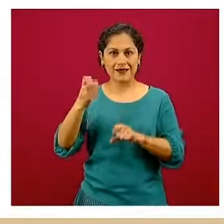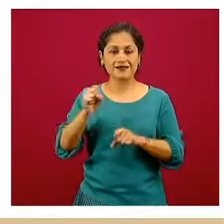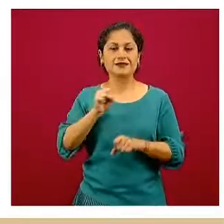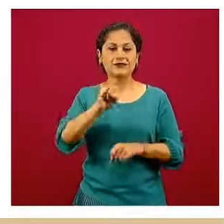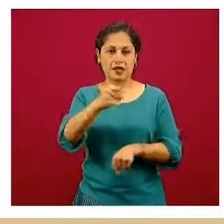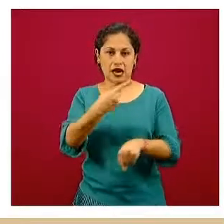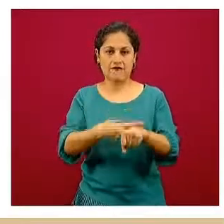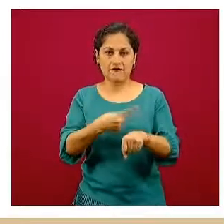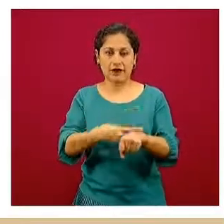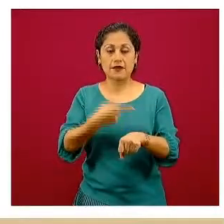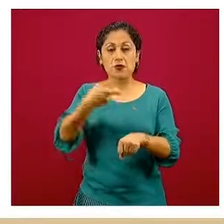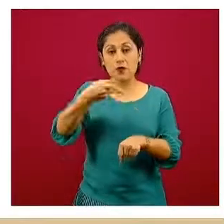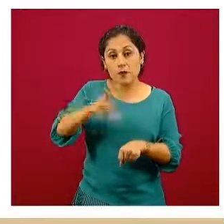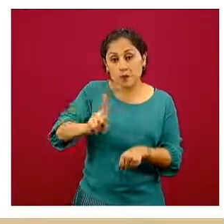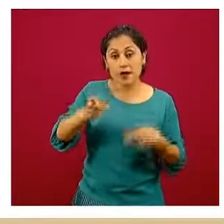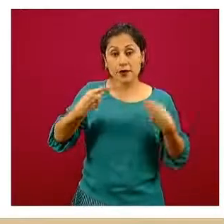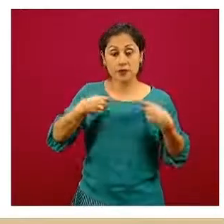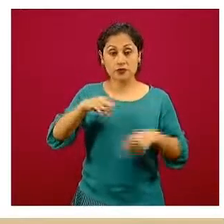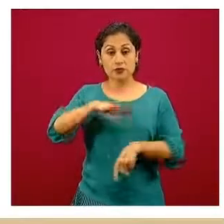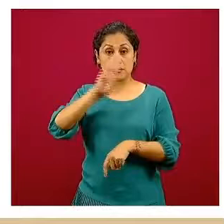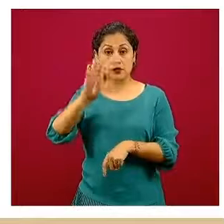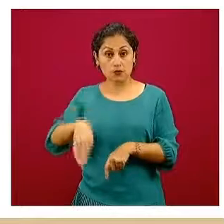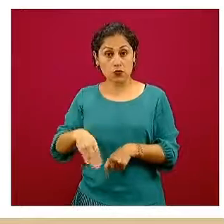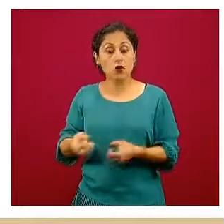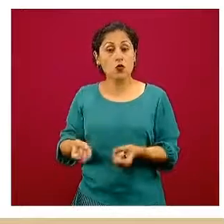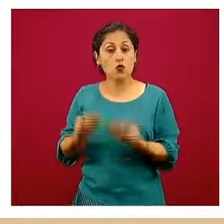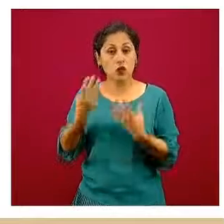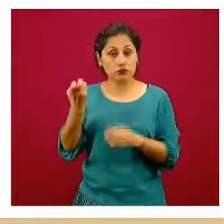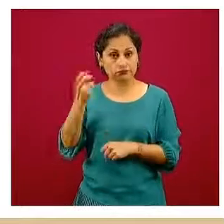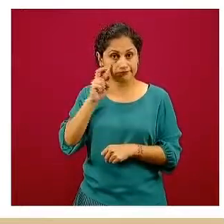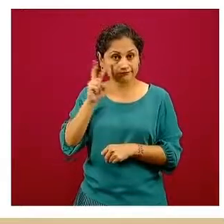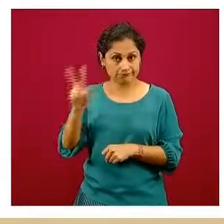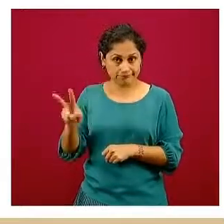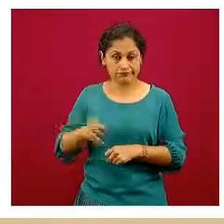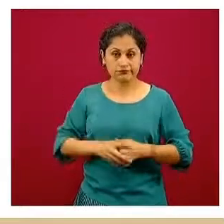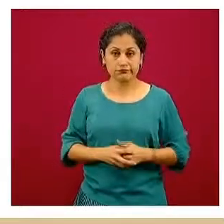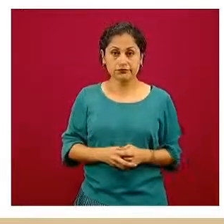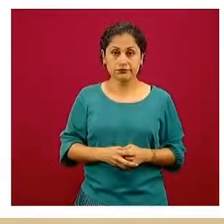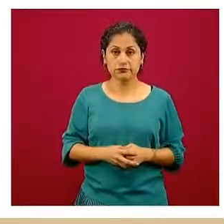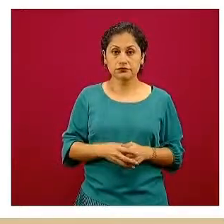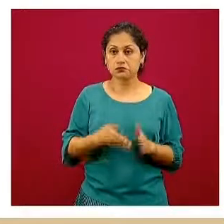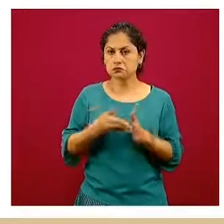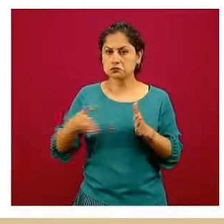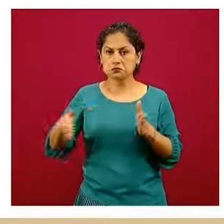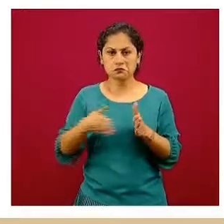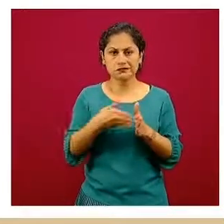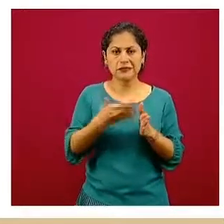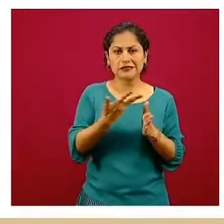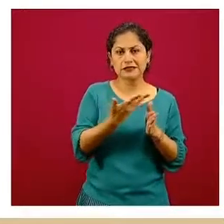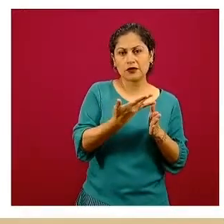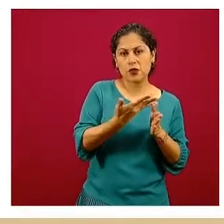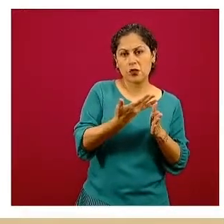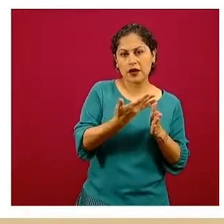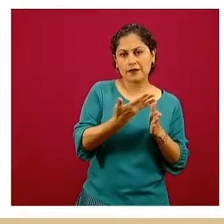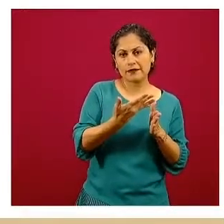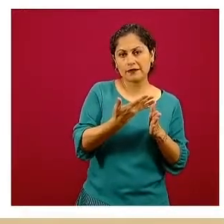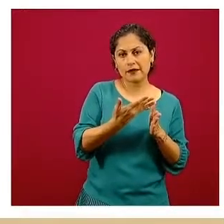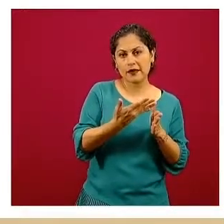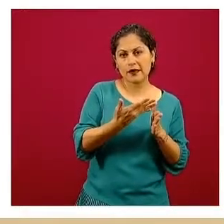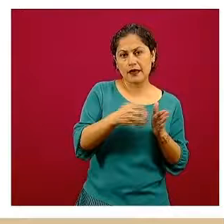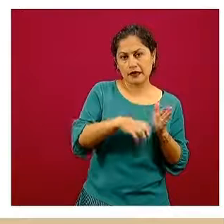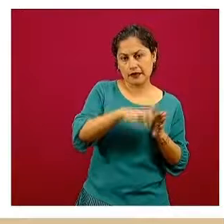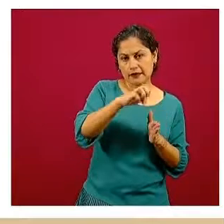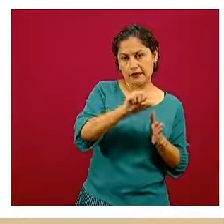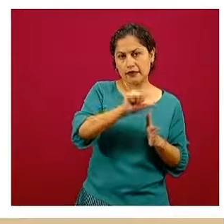confirmados, donde se concentra en un momento determinado las defunciones. Estaríamos hablando que va desde los 50 y como hasta